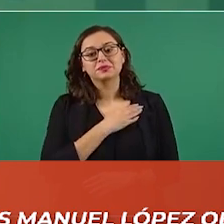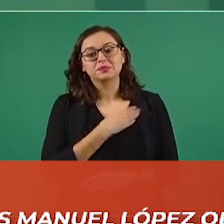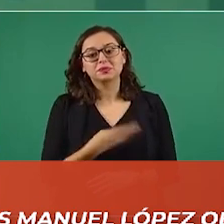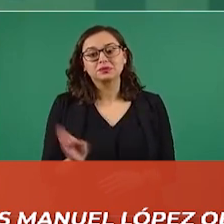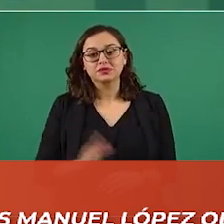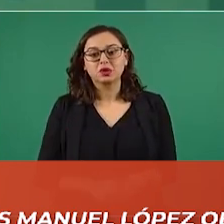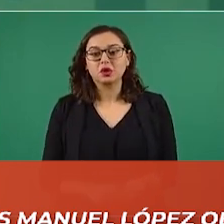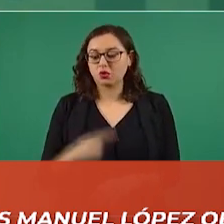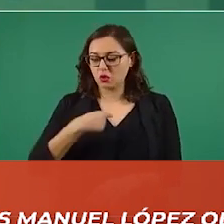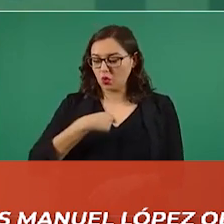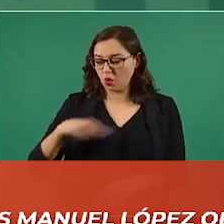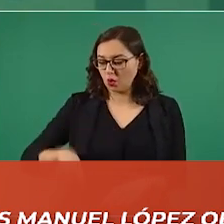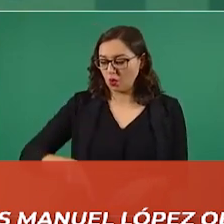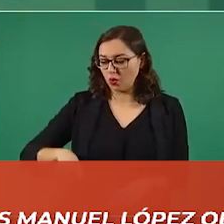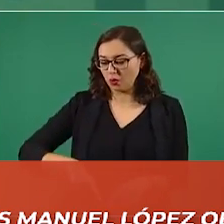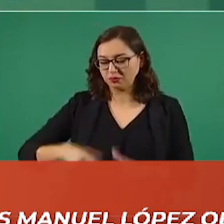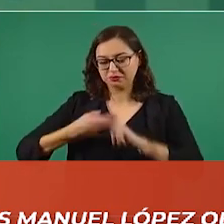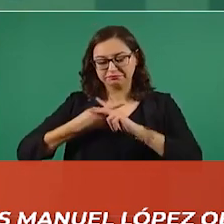gobierno